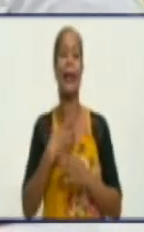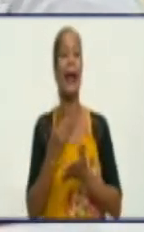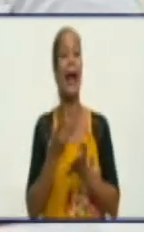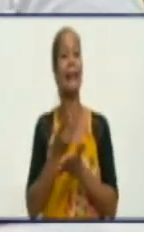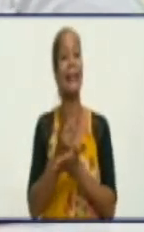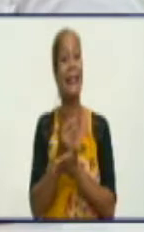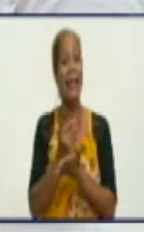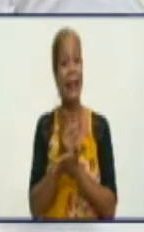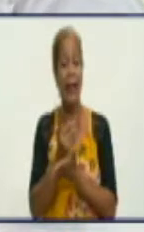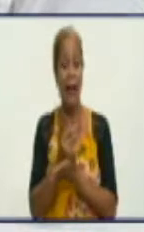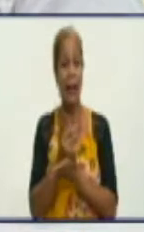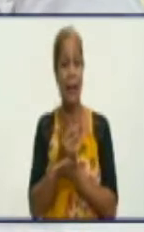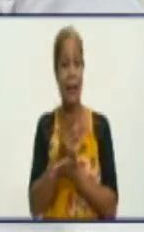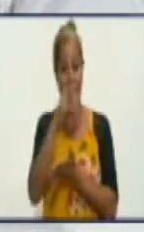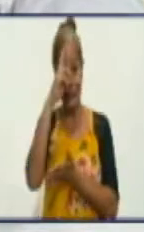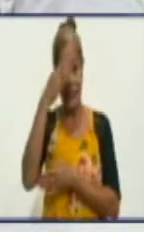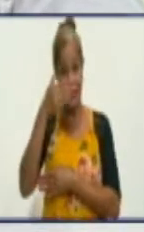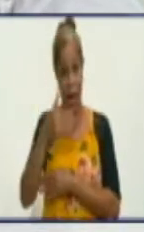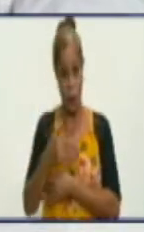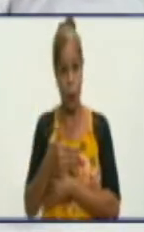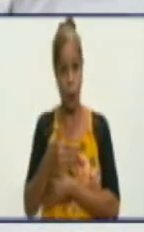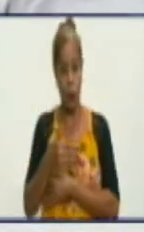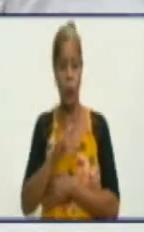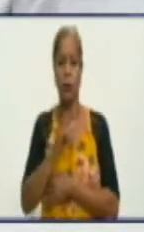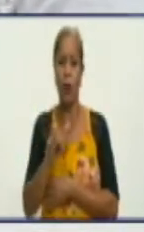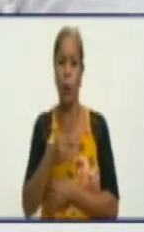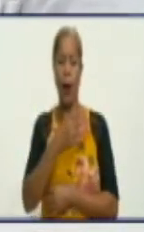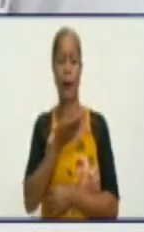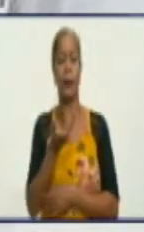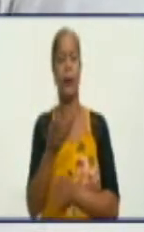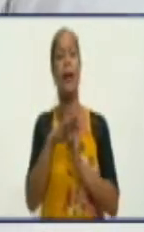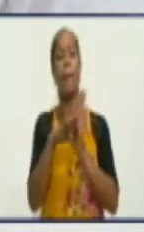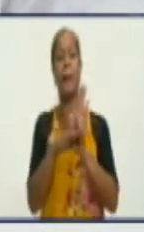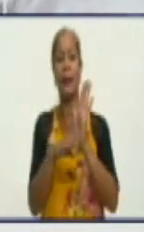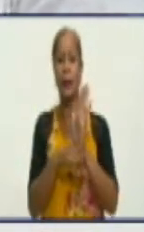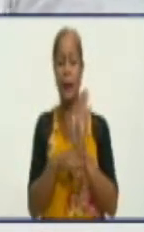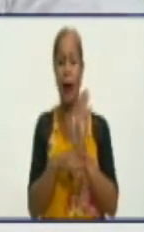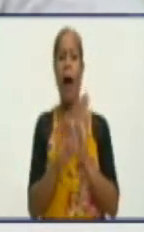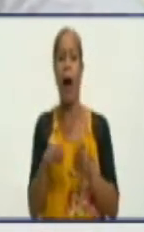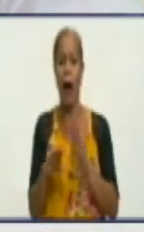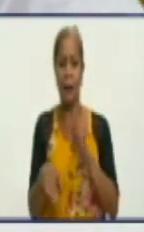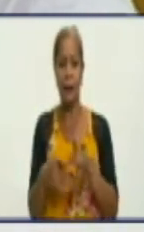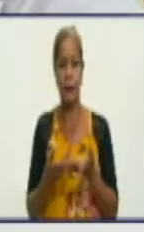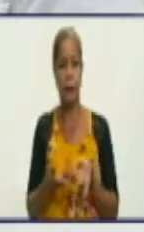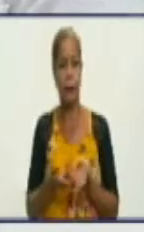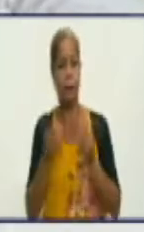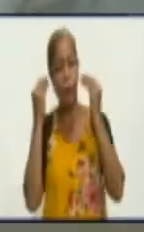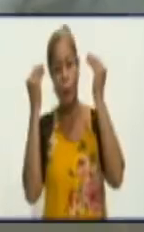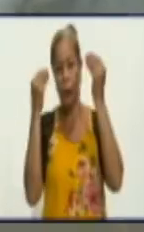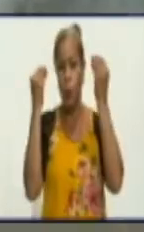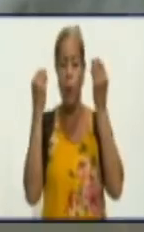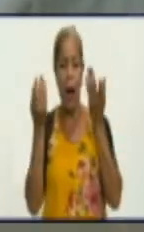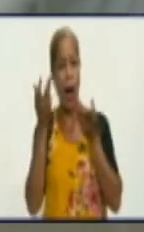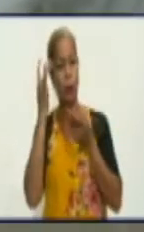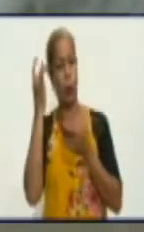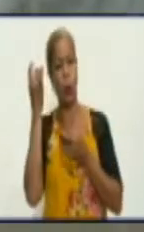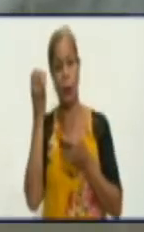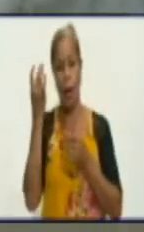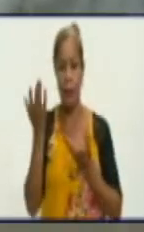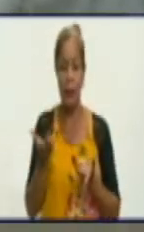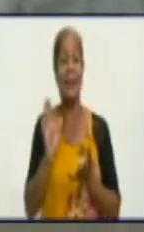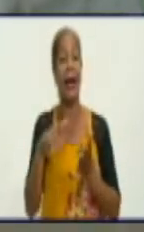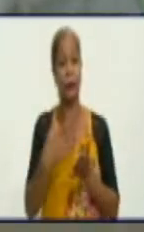¿no?, medidas antiestrés, o sea, porque siempre estamos frente a un estrés, pero bueno, ese estrés innecesario que tampoco lo tengamos